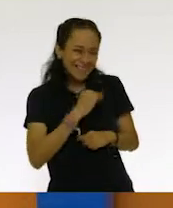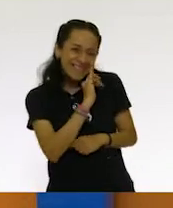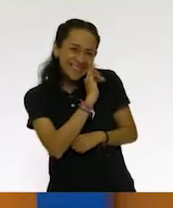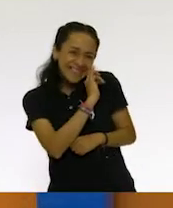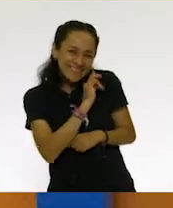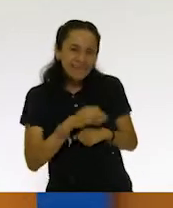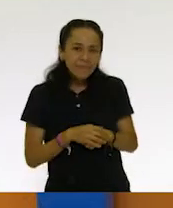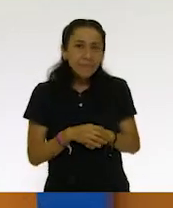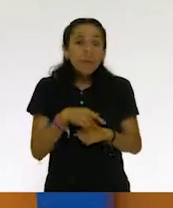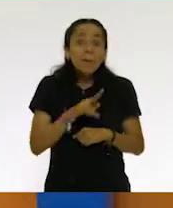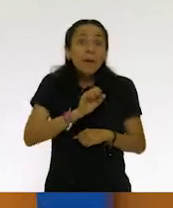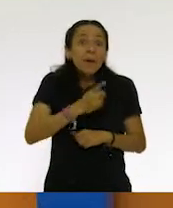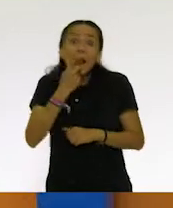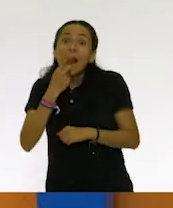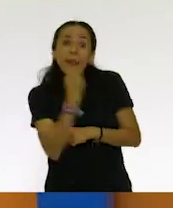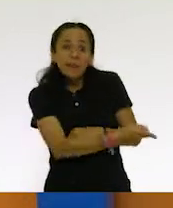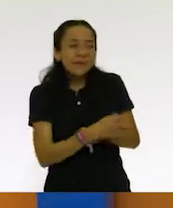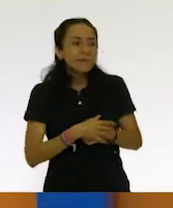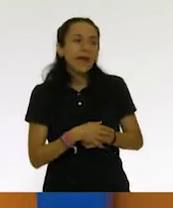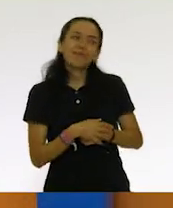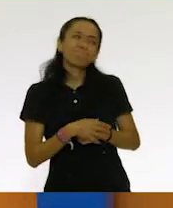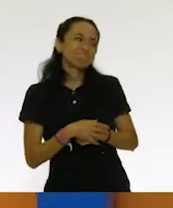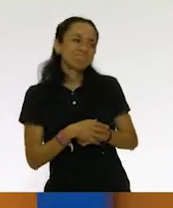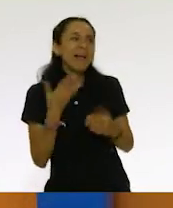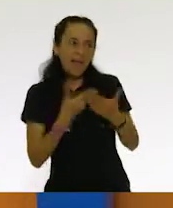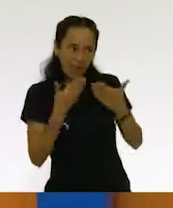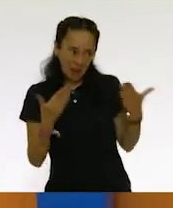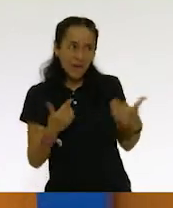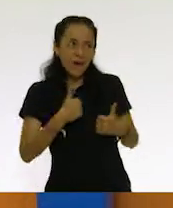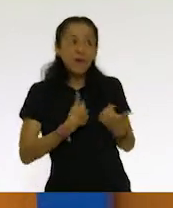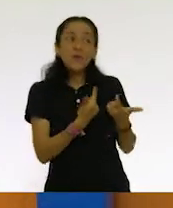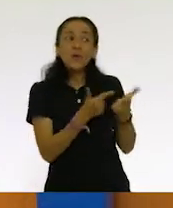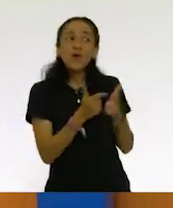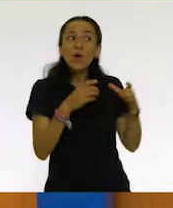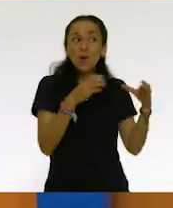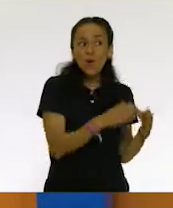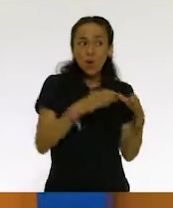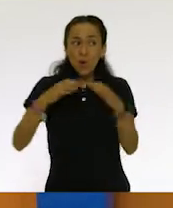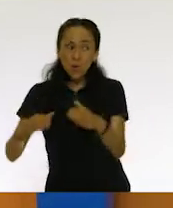Sino que ahora tiene 2 grupos,